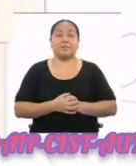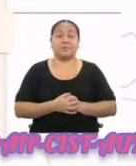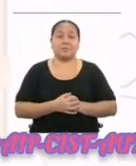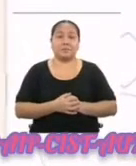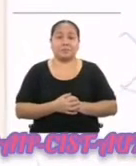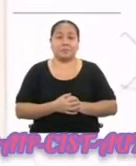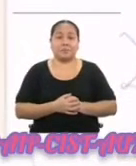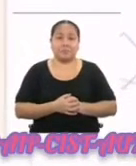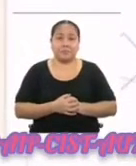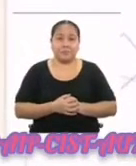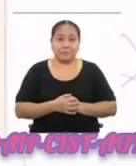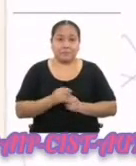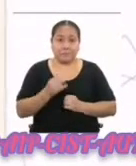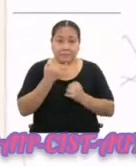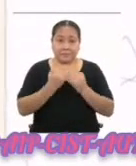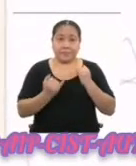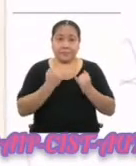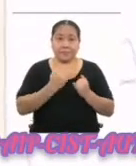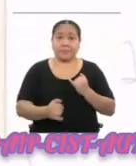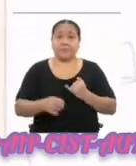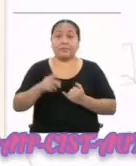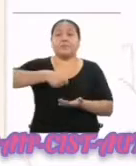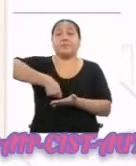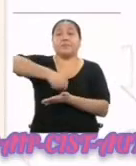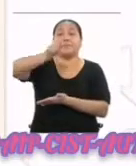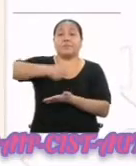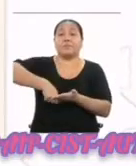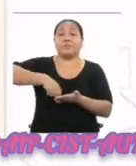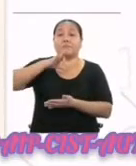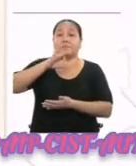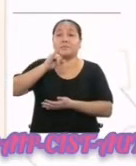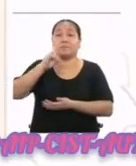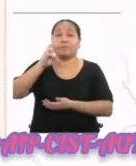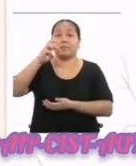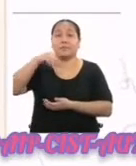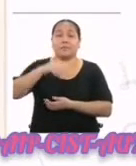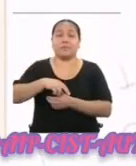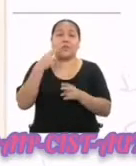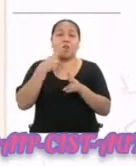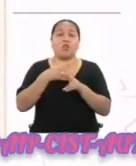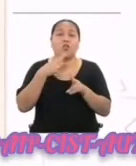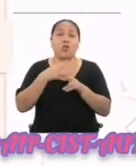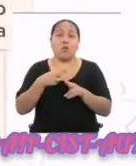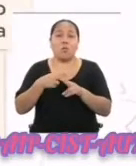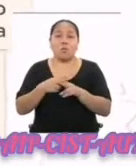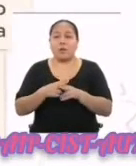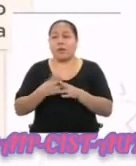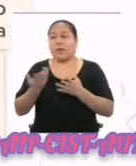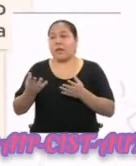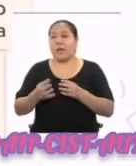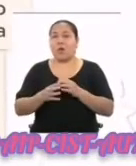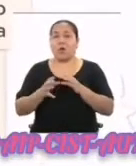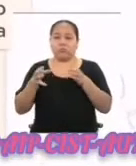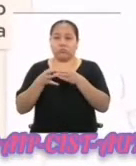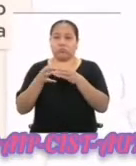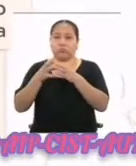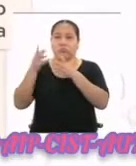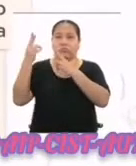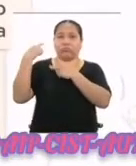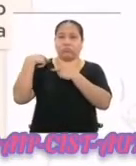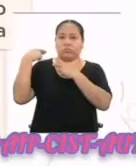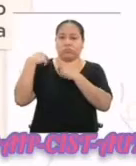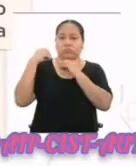el reglamento. Y por último, está la firma, que sería el nombre de la entidad o el área que se encarga de